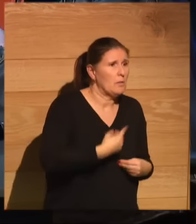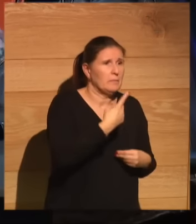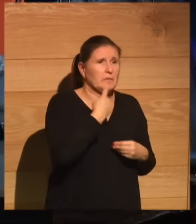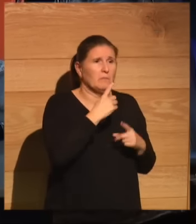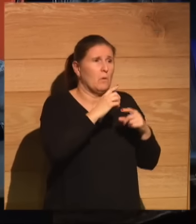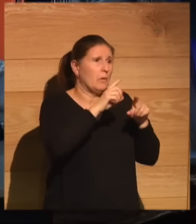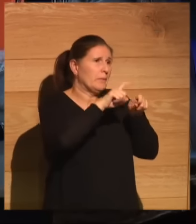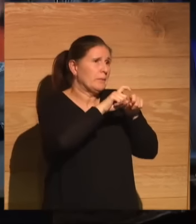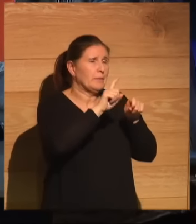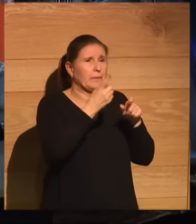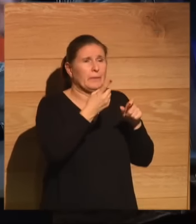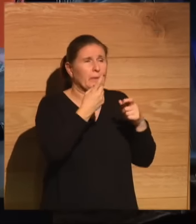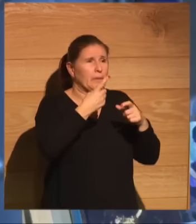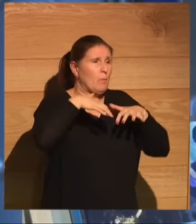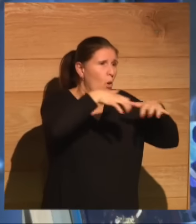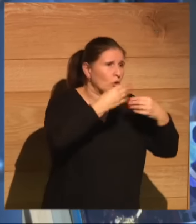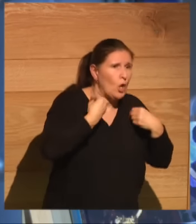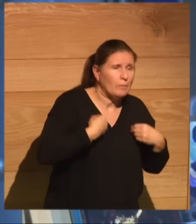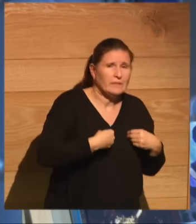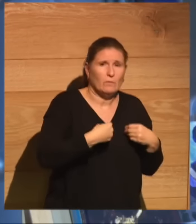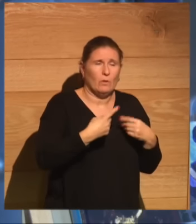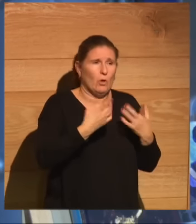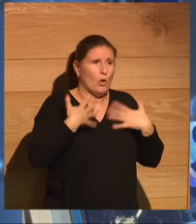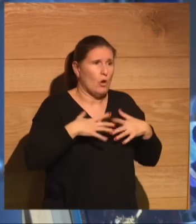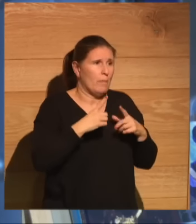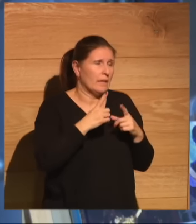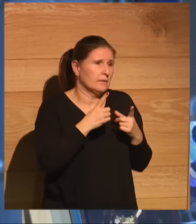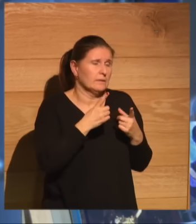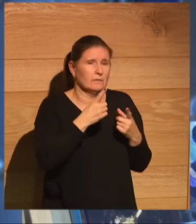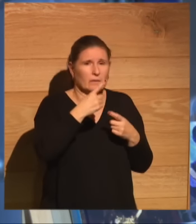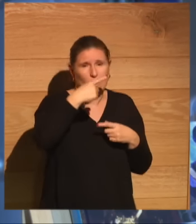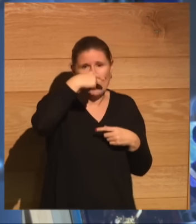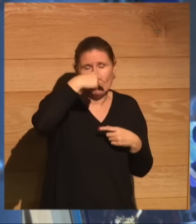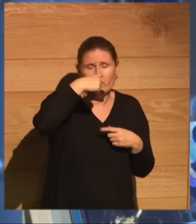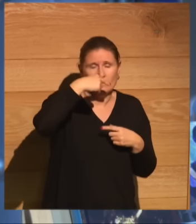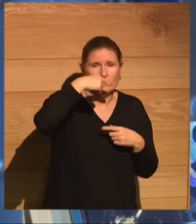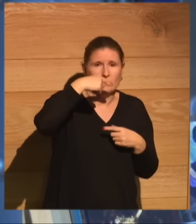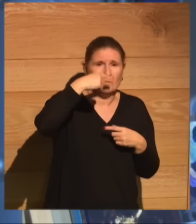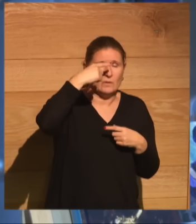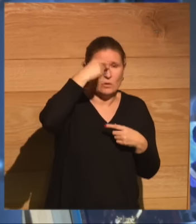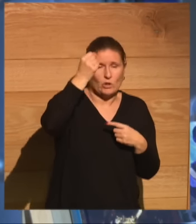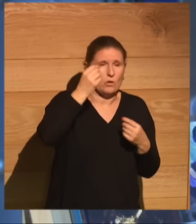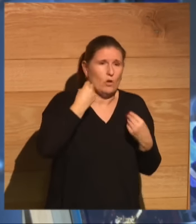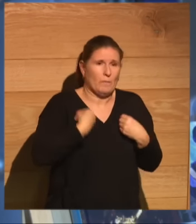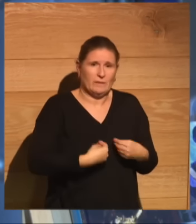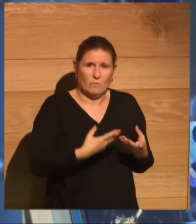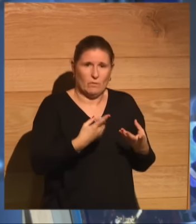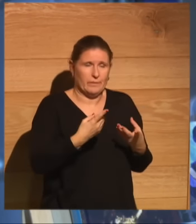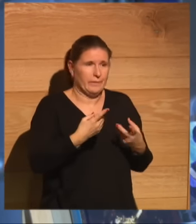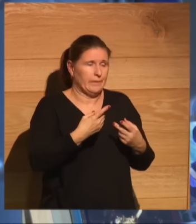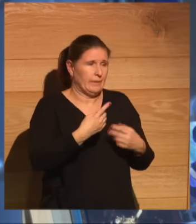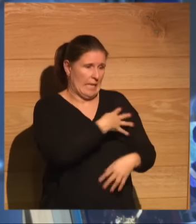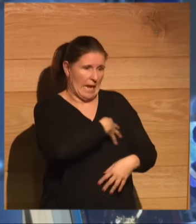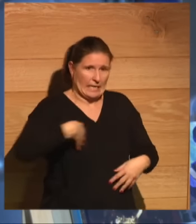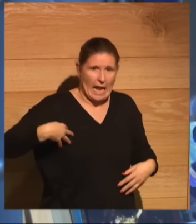claraboyas, los mismos monstruos y las mismas ropas góticas. Las puertas torcidas, bueno, eso que hace Tim Burton. Las rayas. Los jerseys de